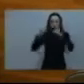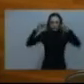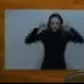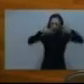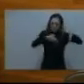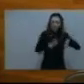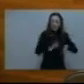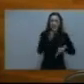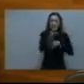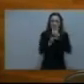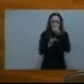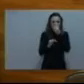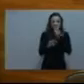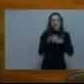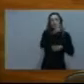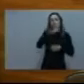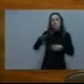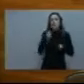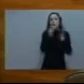con una participación de